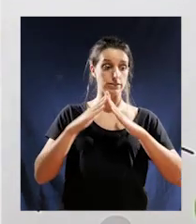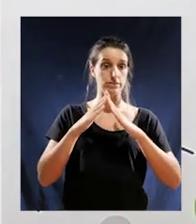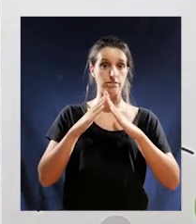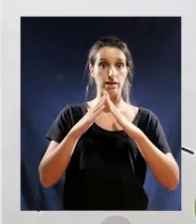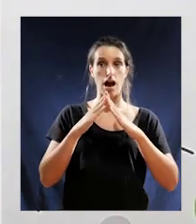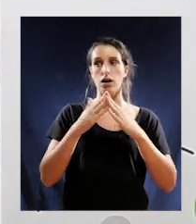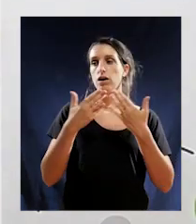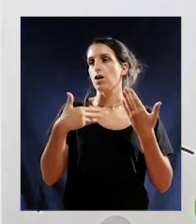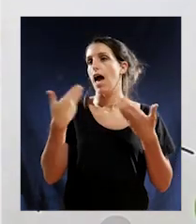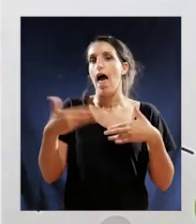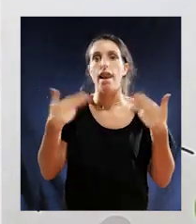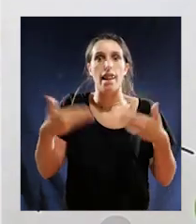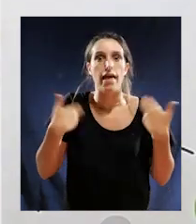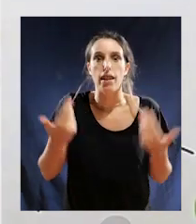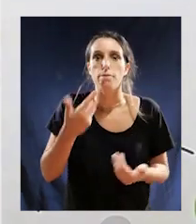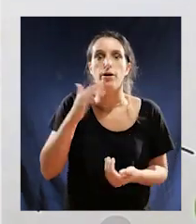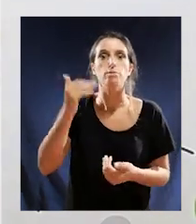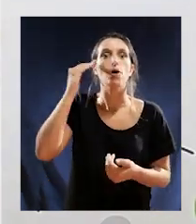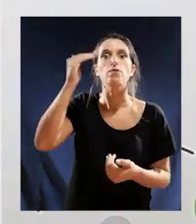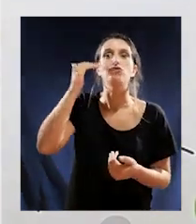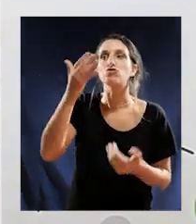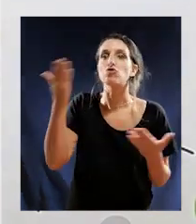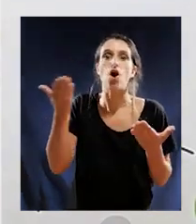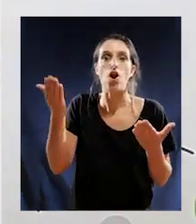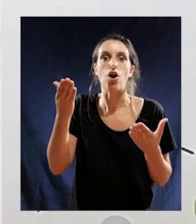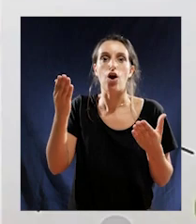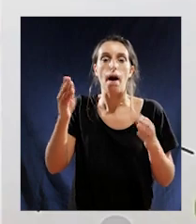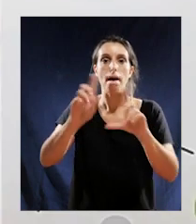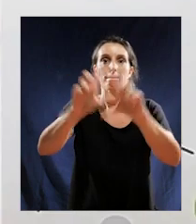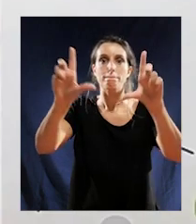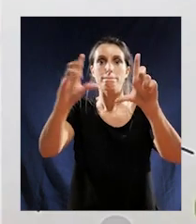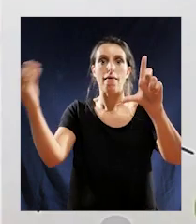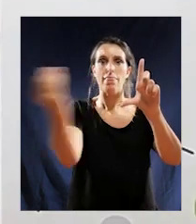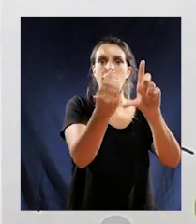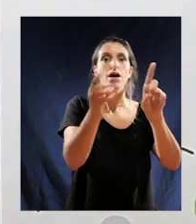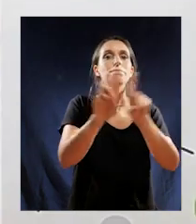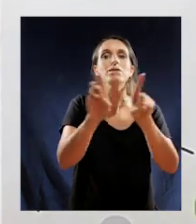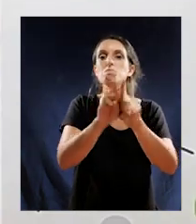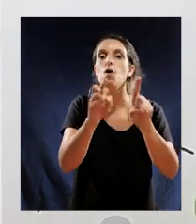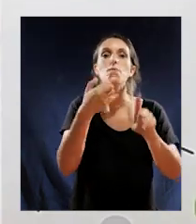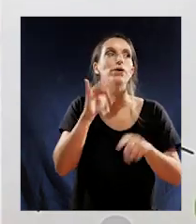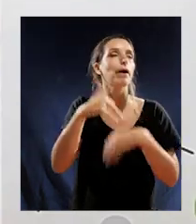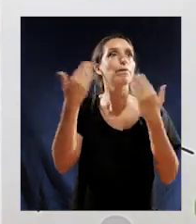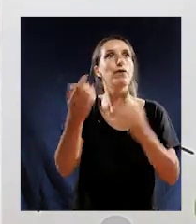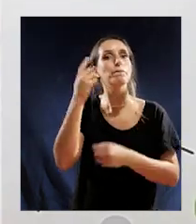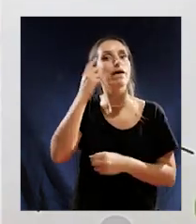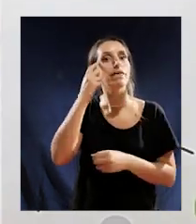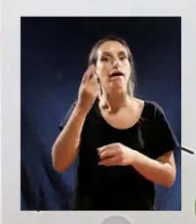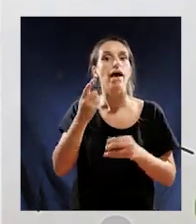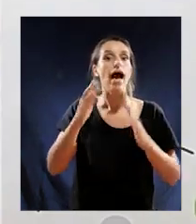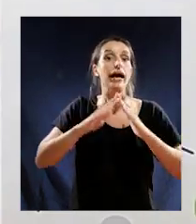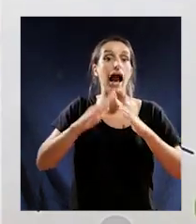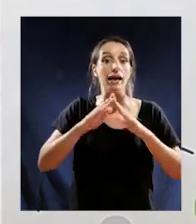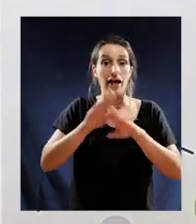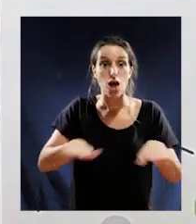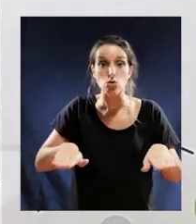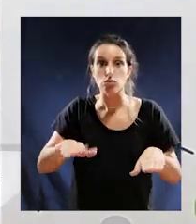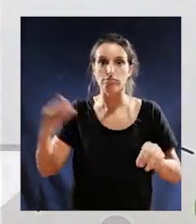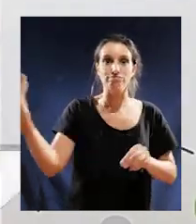cuanto a alegría suscita a ese profesor que aparece en la pantalla aparece como que de pronto viene a casa esto lo saben